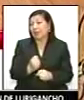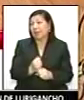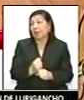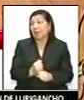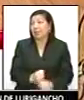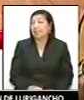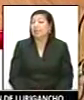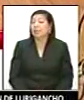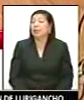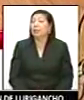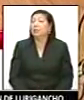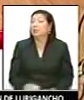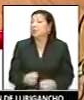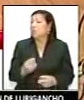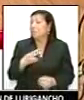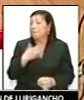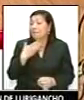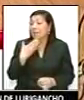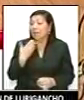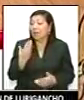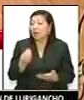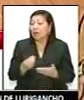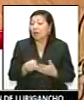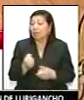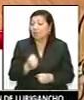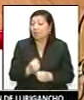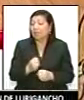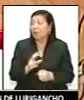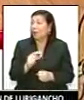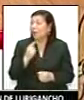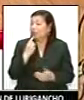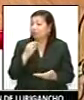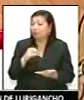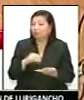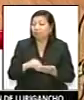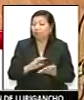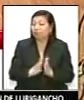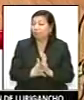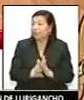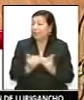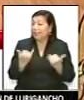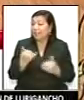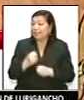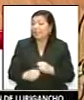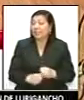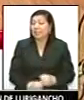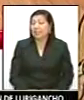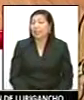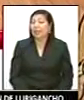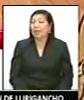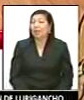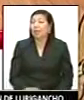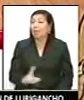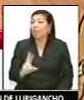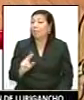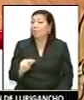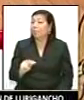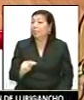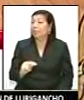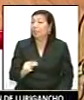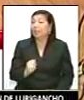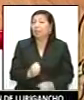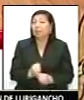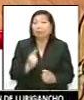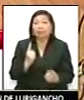dicha cifra es irreal, porque citado número de trabajadores no censarán este año, de modo tal que no se producirá el